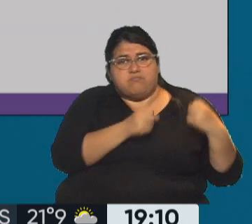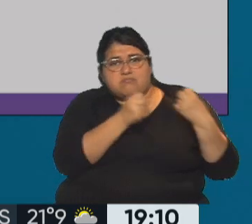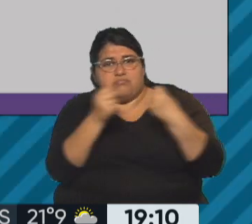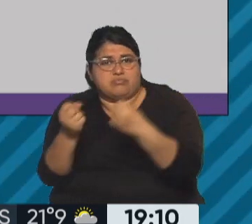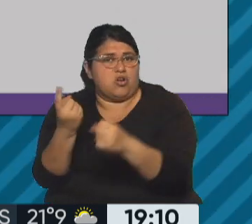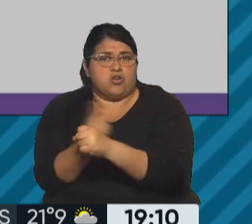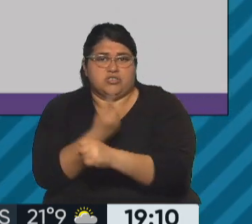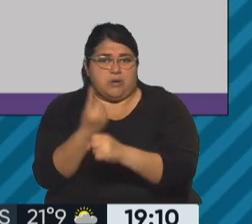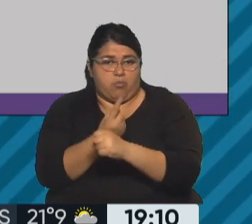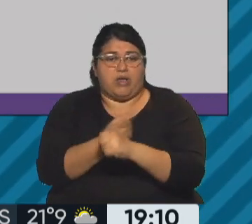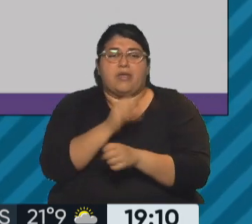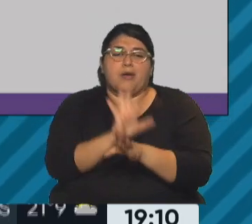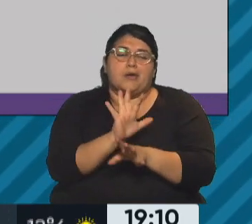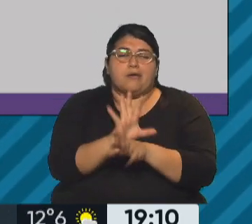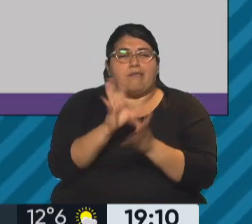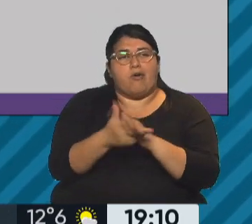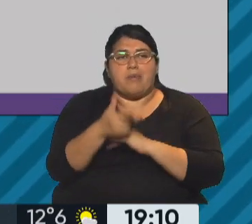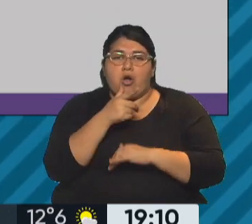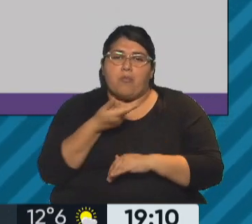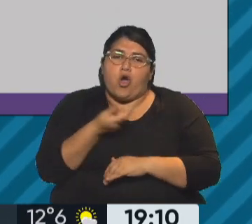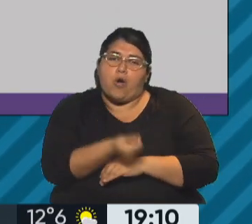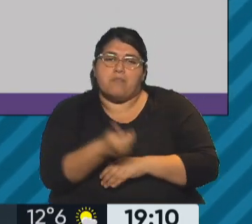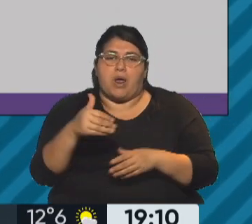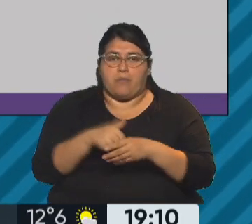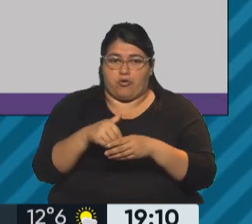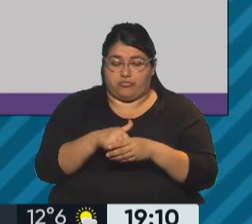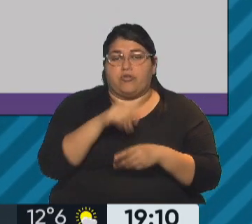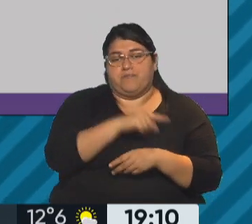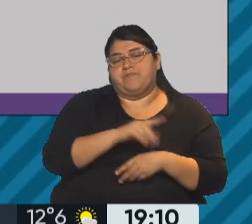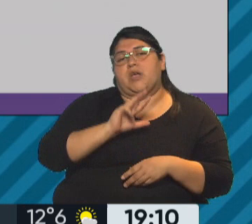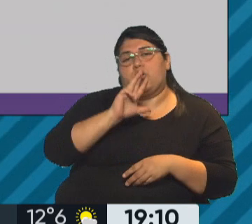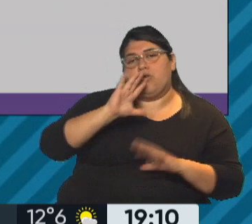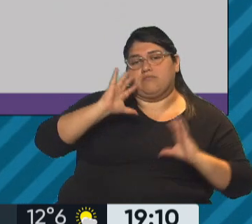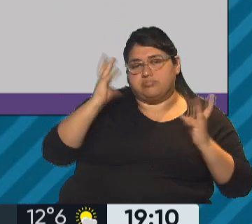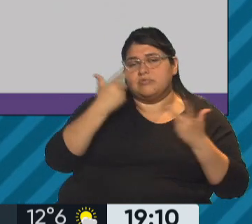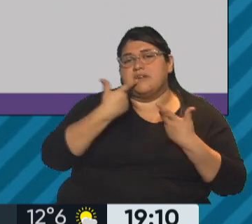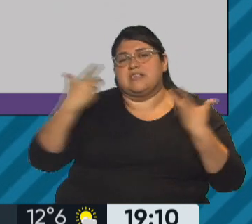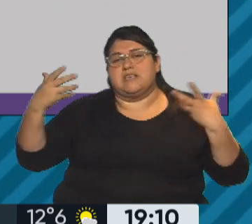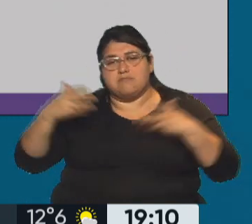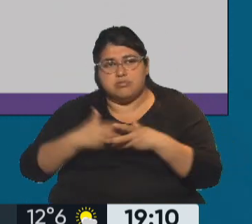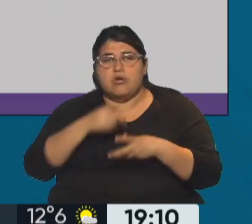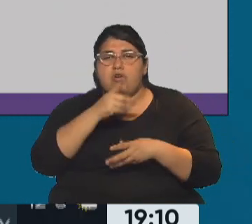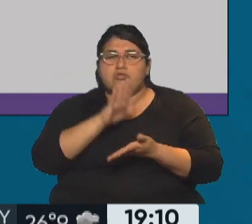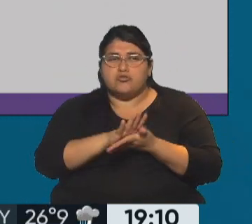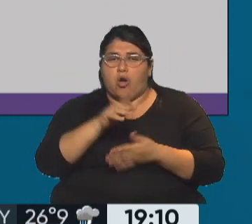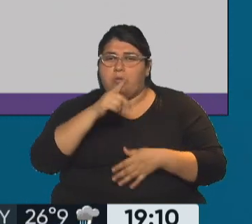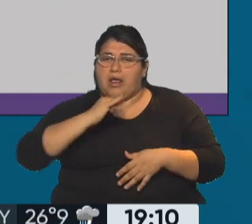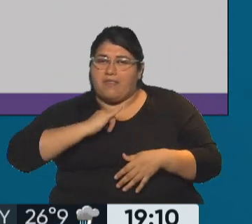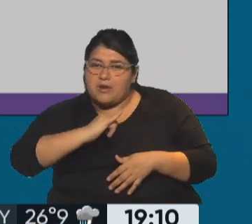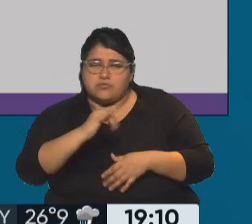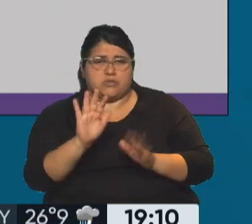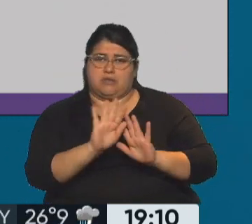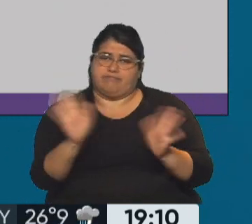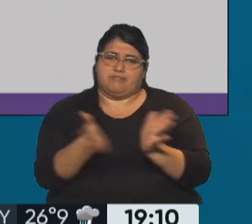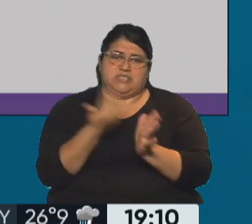en porque sería como una especie de compra de votos bueno el comité electoral ha desestimado la denuncia de la policía han permitido que los